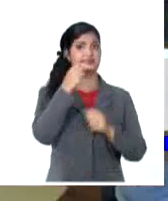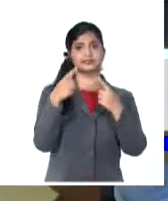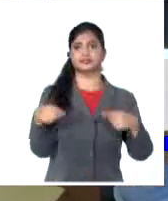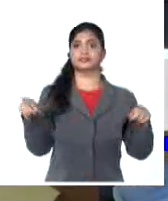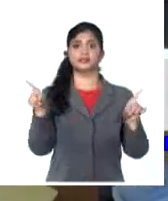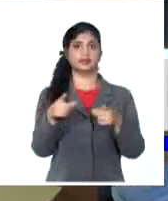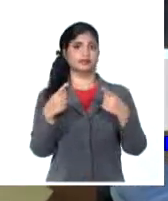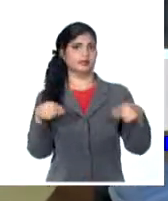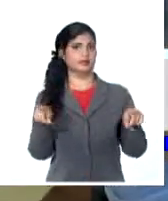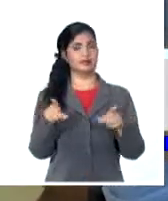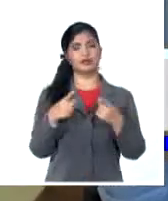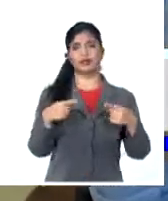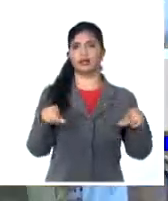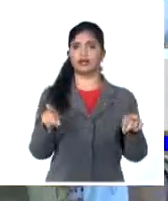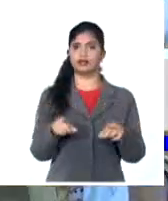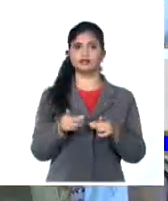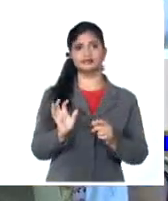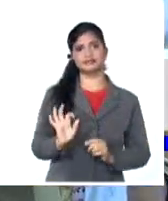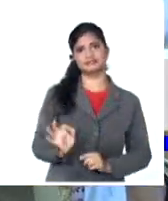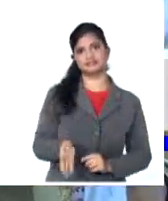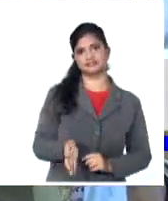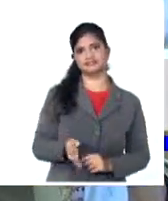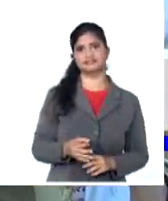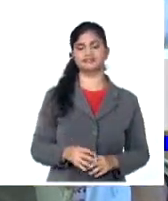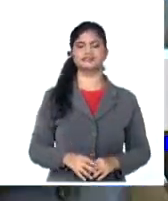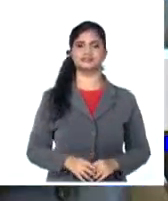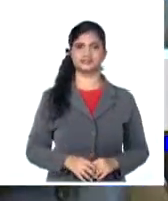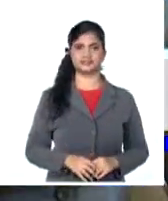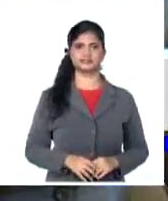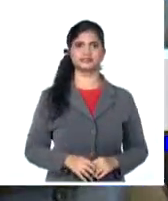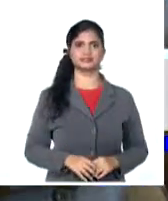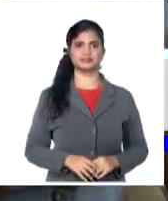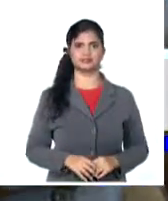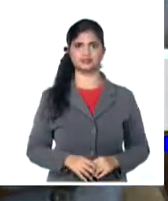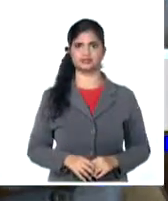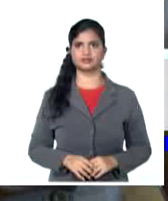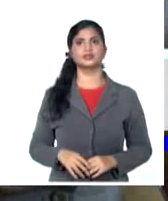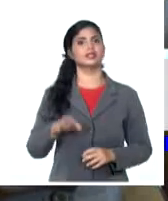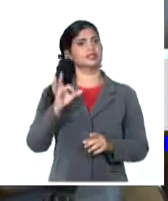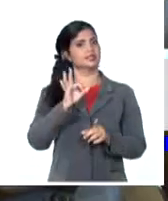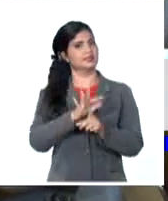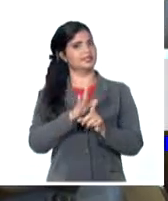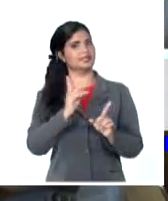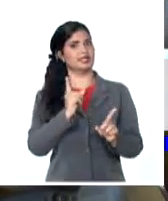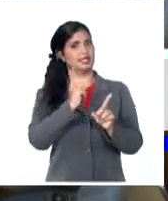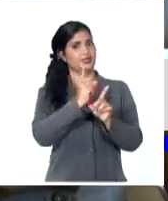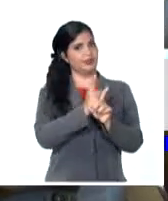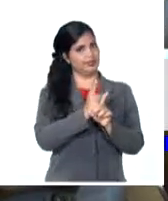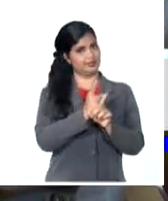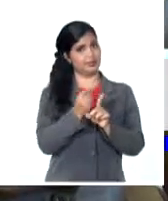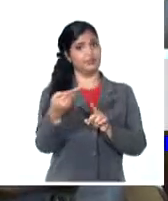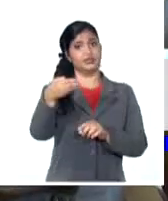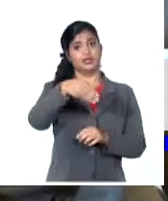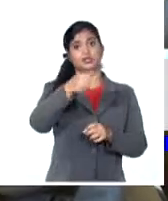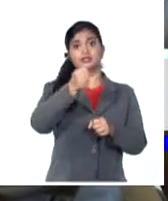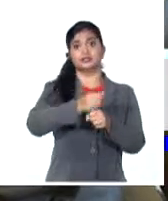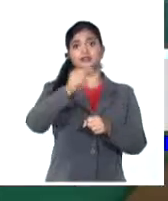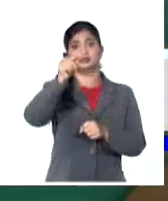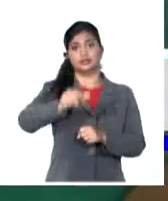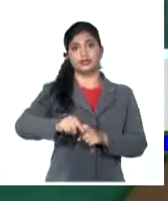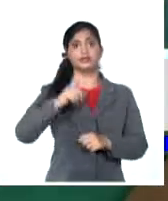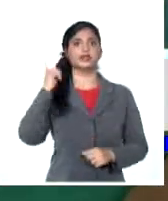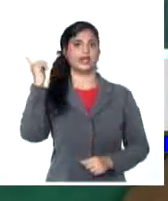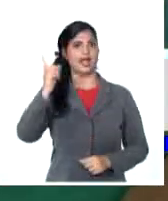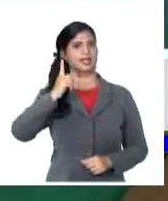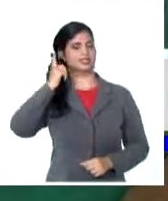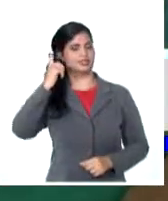que resulta siempre un disfrute para los espectadores, comenzó el encuentro que los trabajadores del Teatro Nacional de Cuba